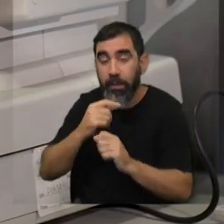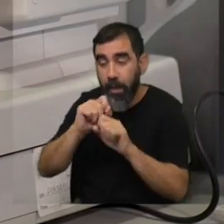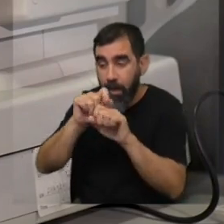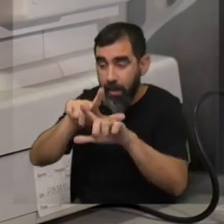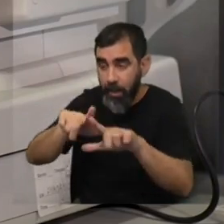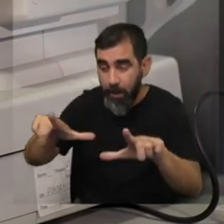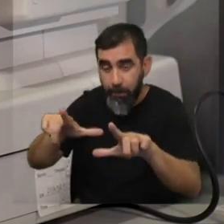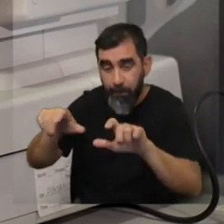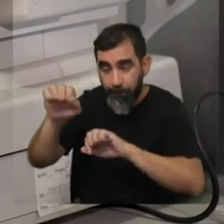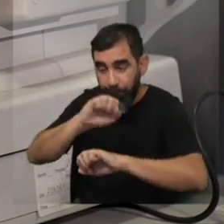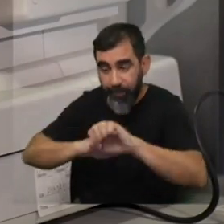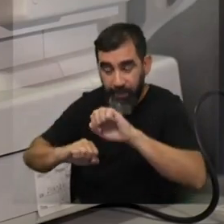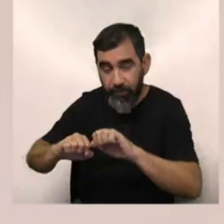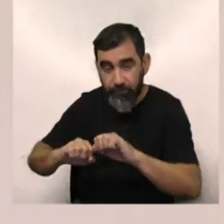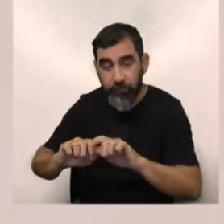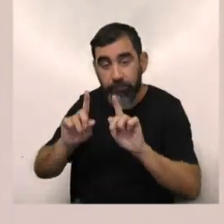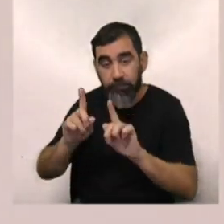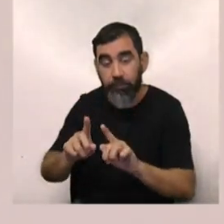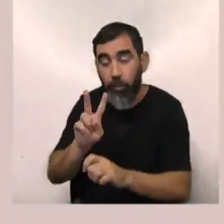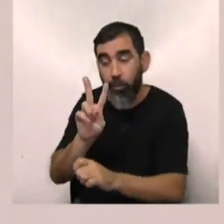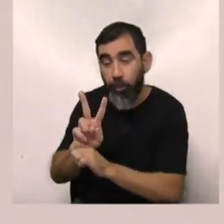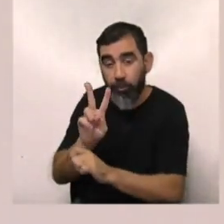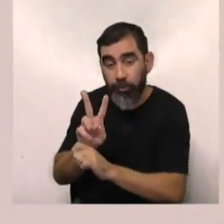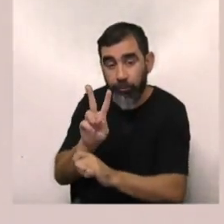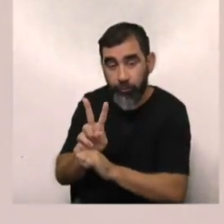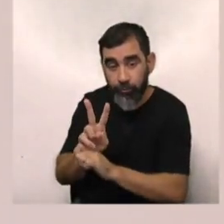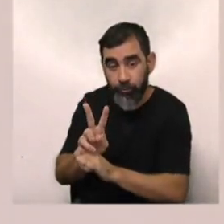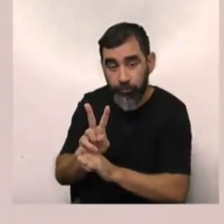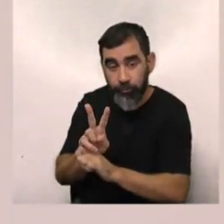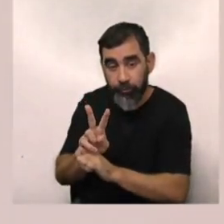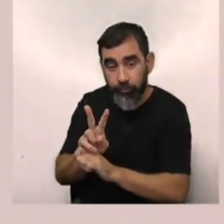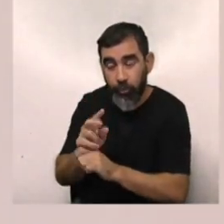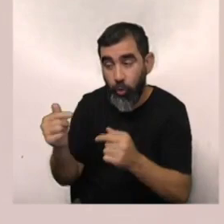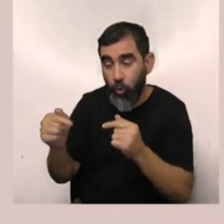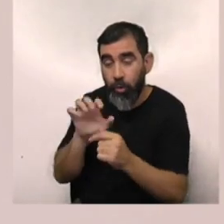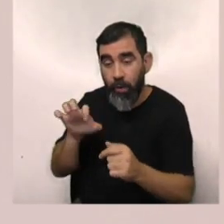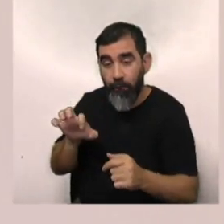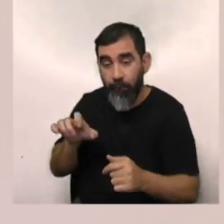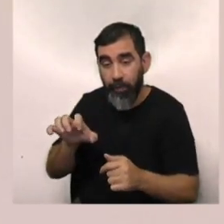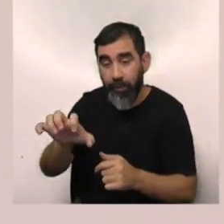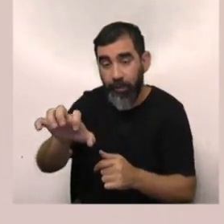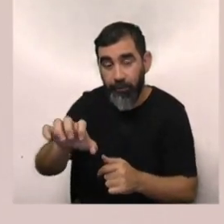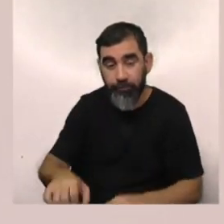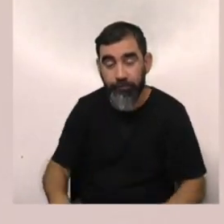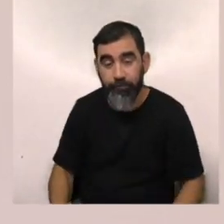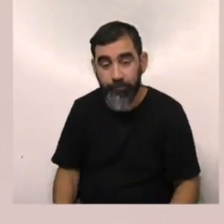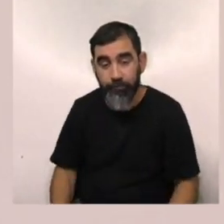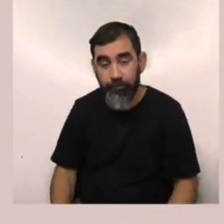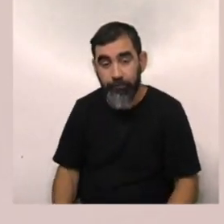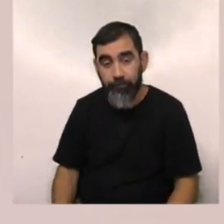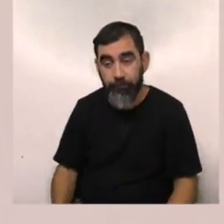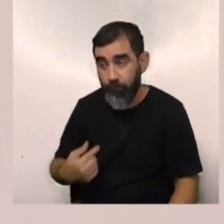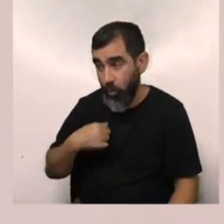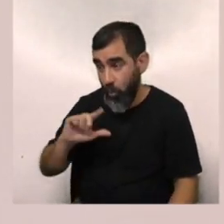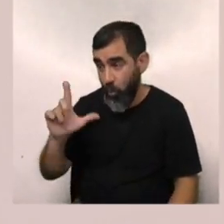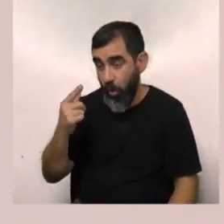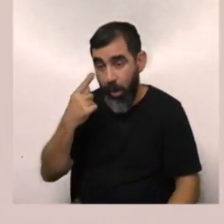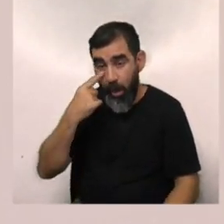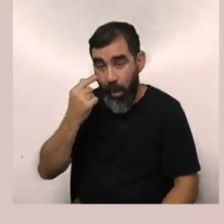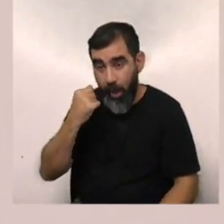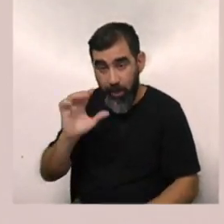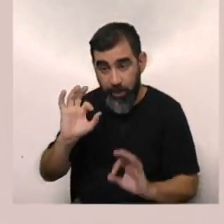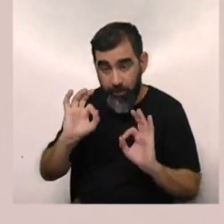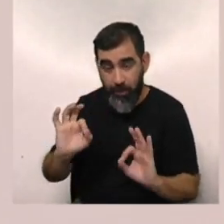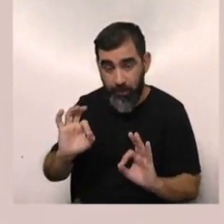limpiarlo. También tiene una función de protección, una función antibacteriana. Entonces, si yo no tengo una buena lágrima, voy a